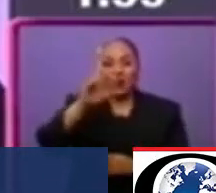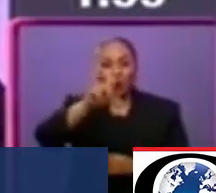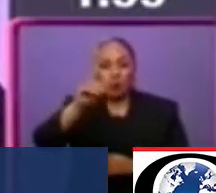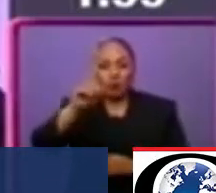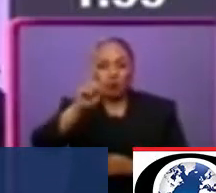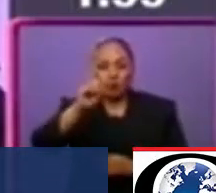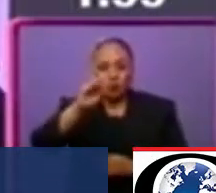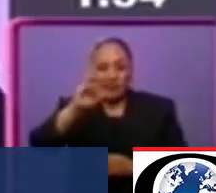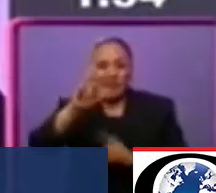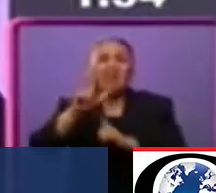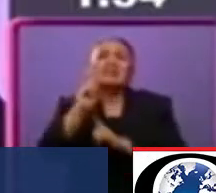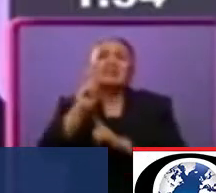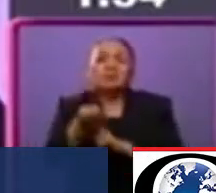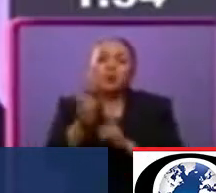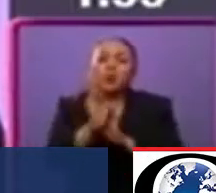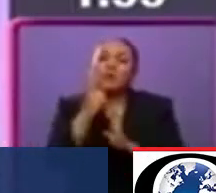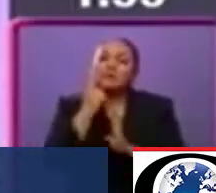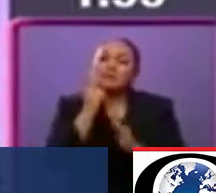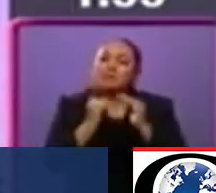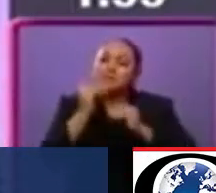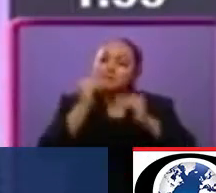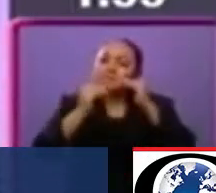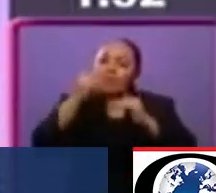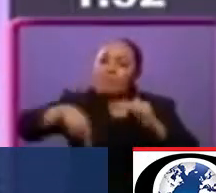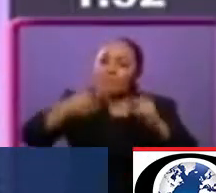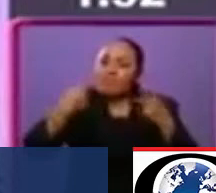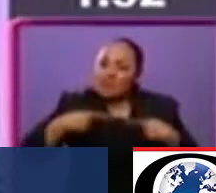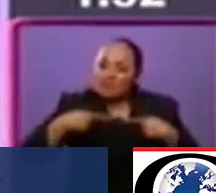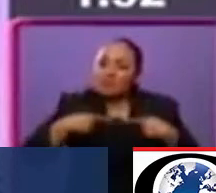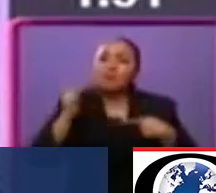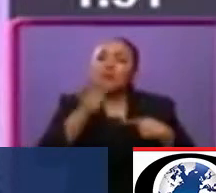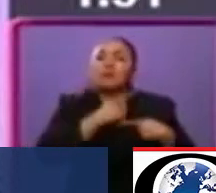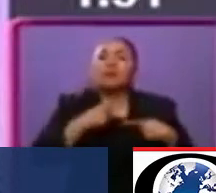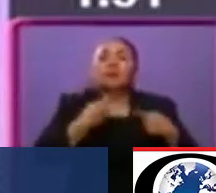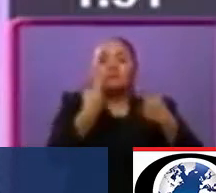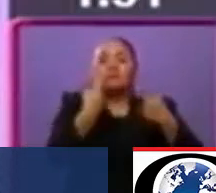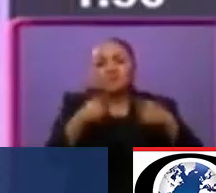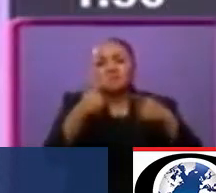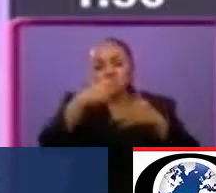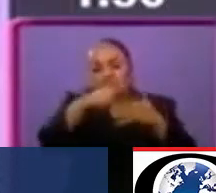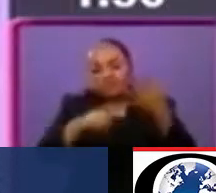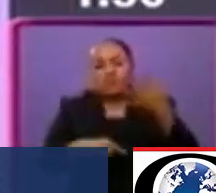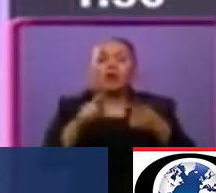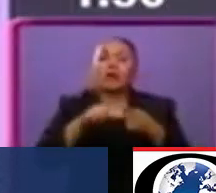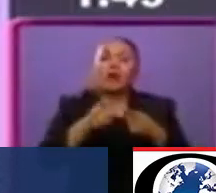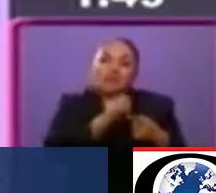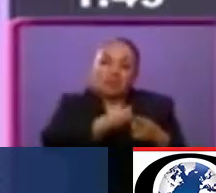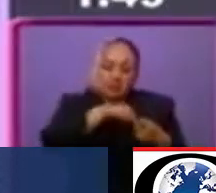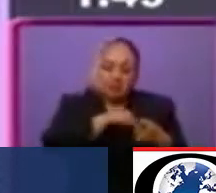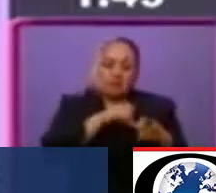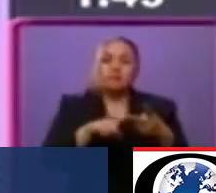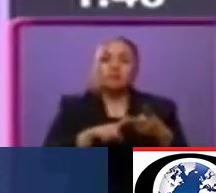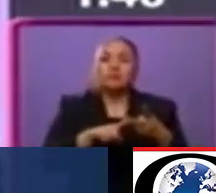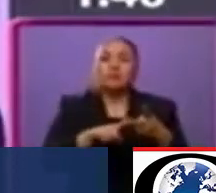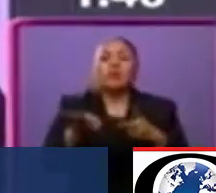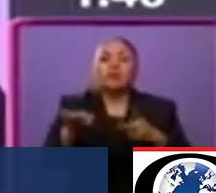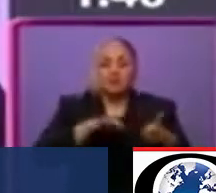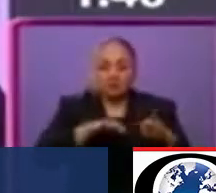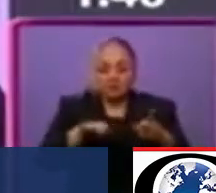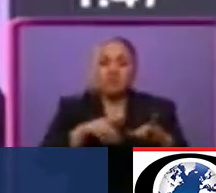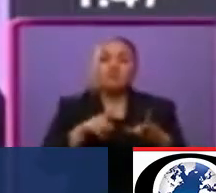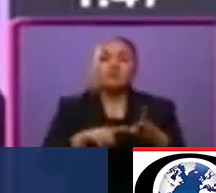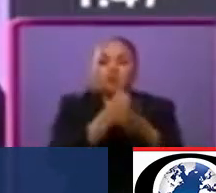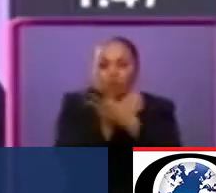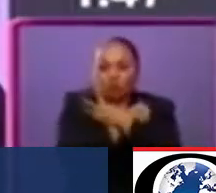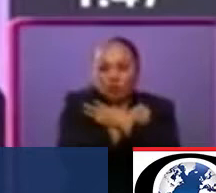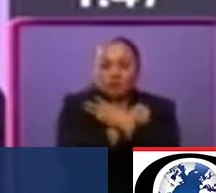esta situación. Y bueno, el programa Pobreza Cero está delineado para 4 años para que puedan ayudar a que todas esas